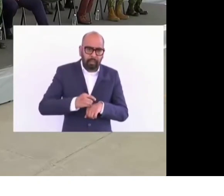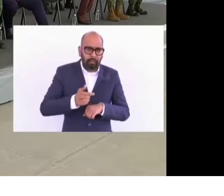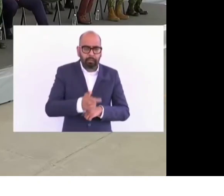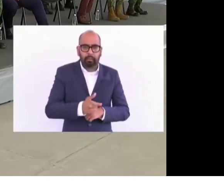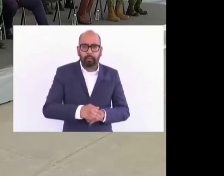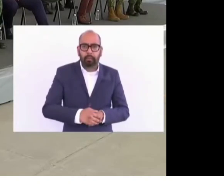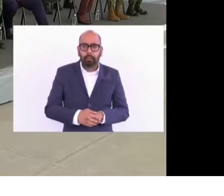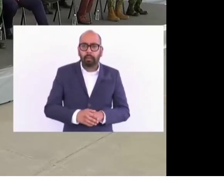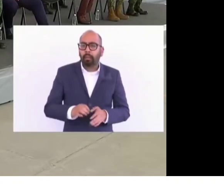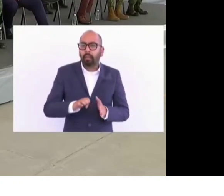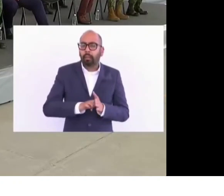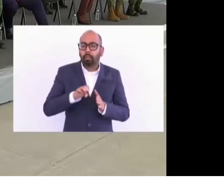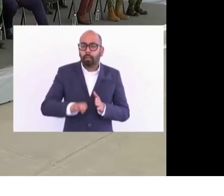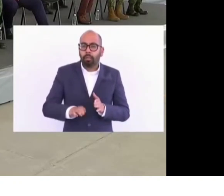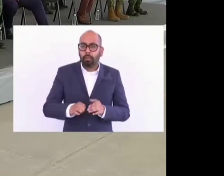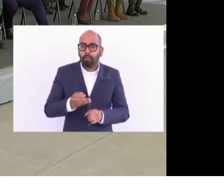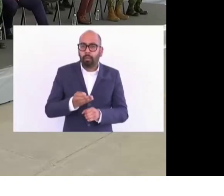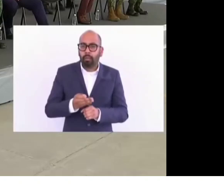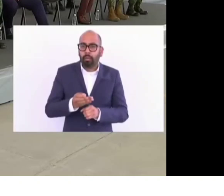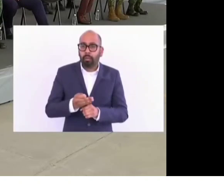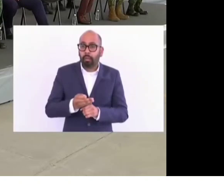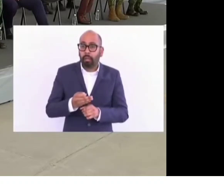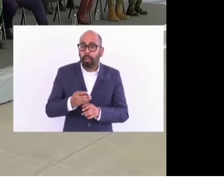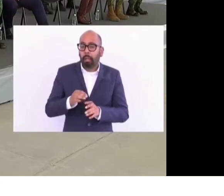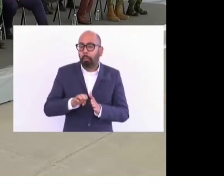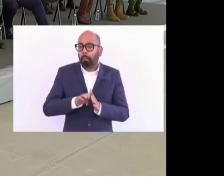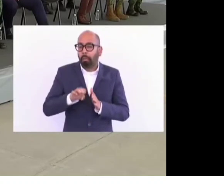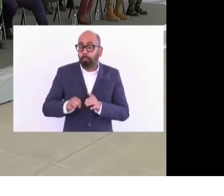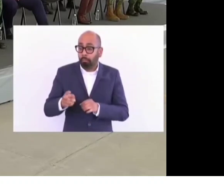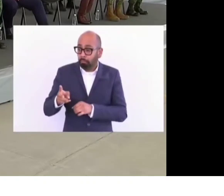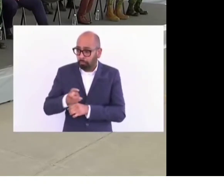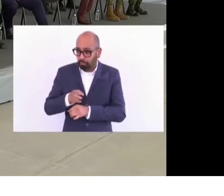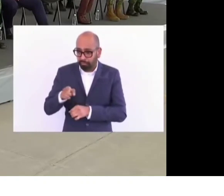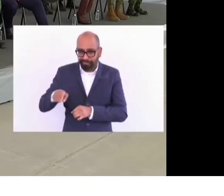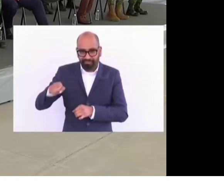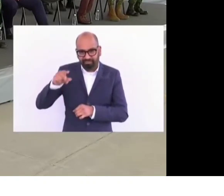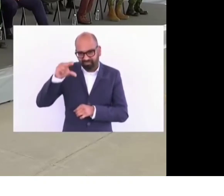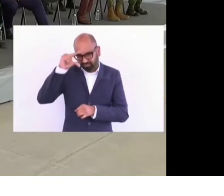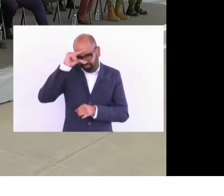economista a que nos diga